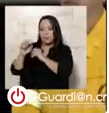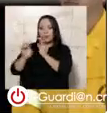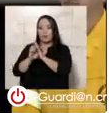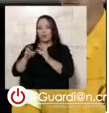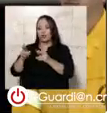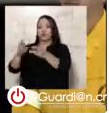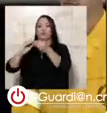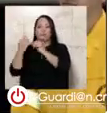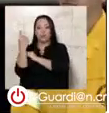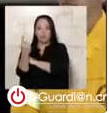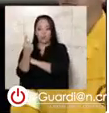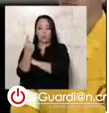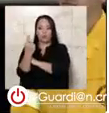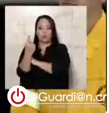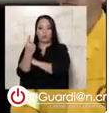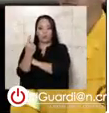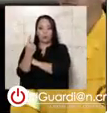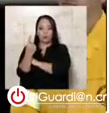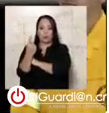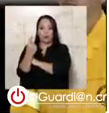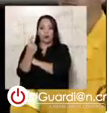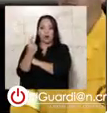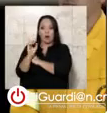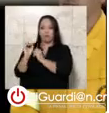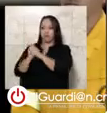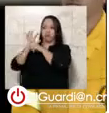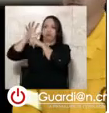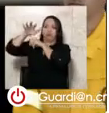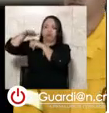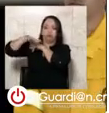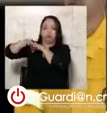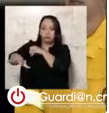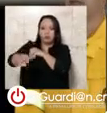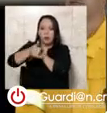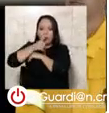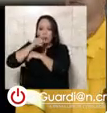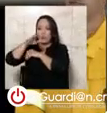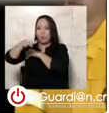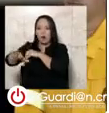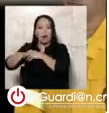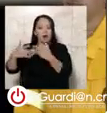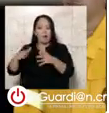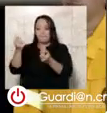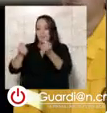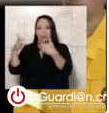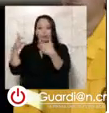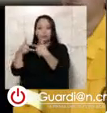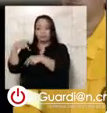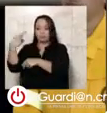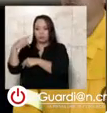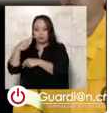1 de una cabeza de agua aisló a un número de vehículos grandes y hubo que